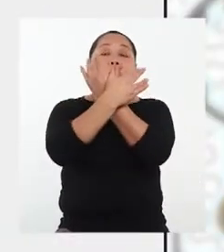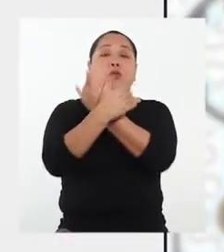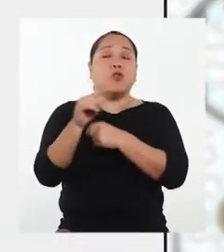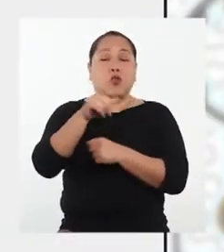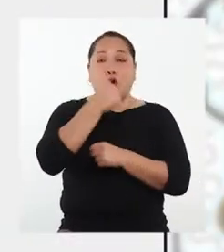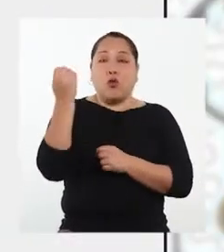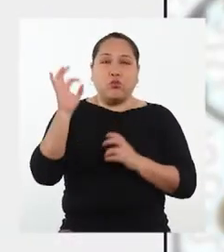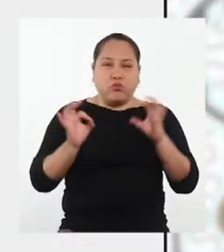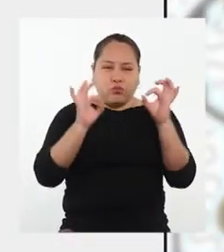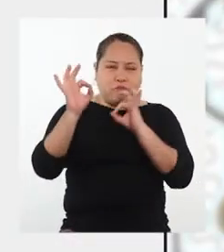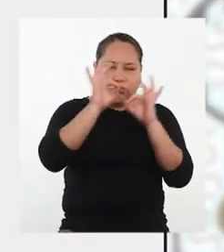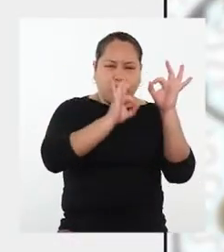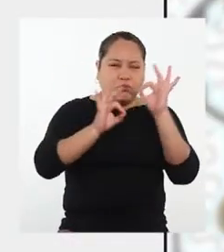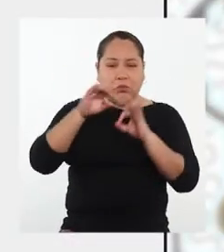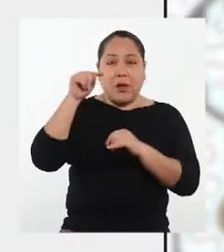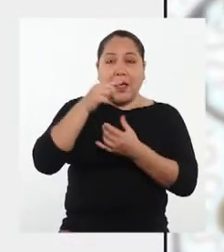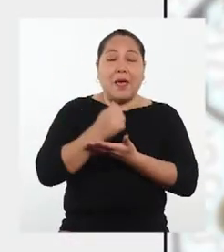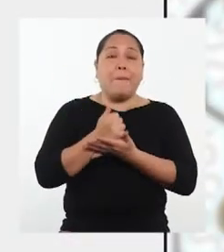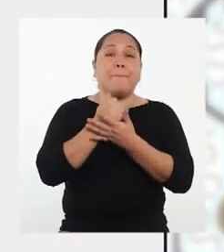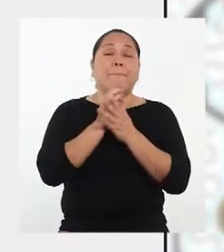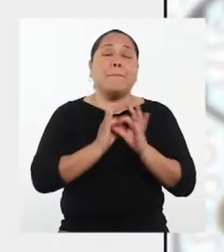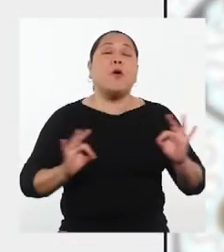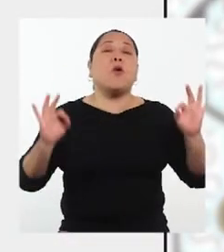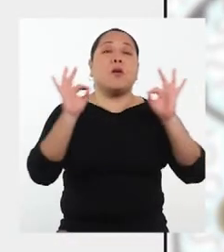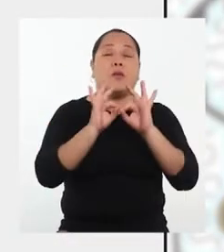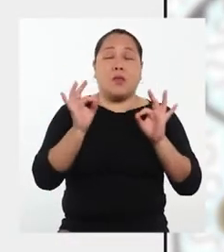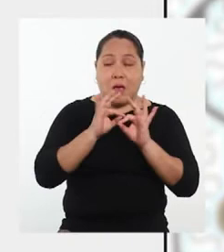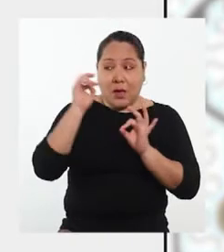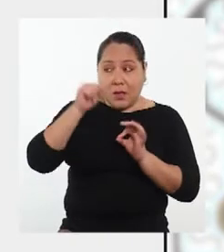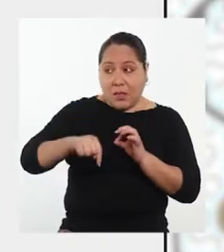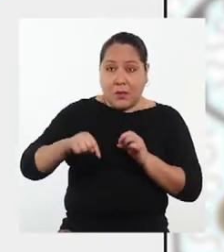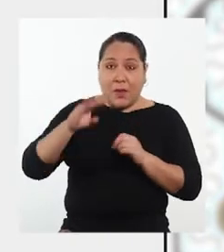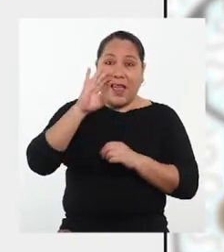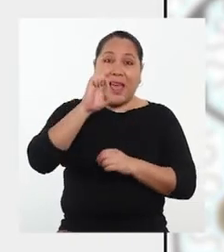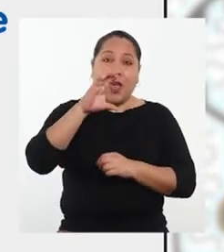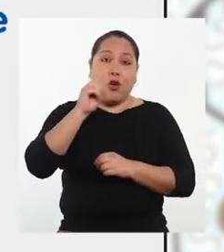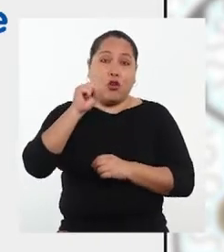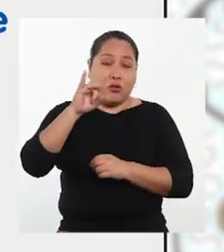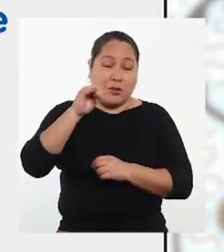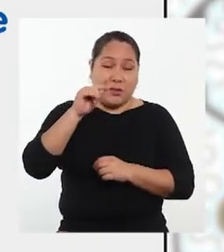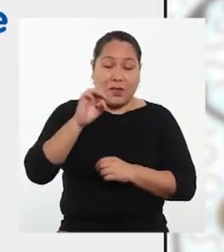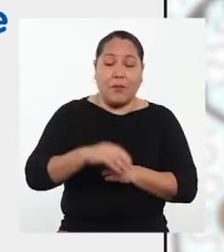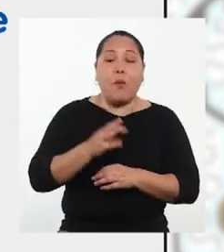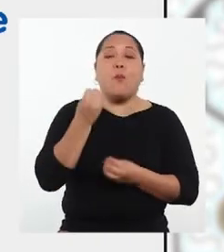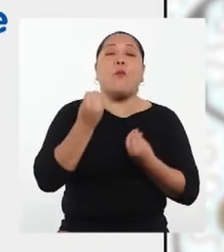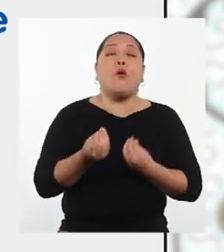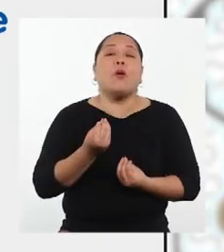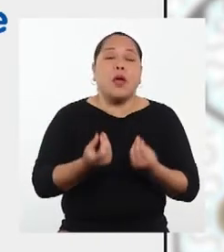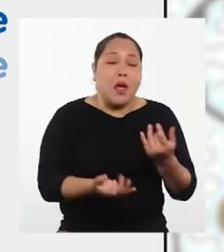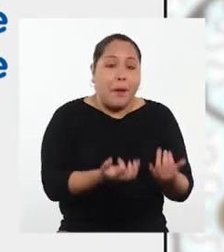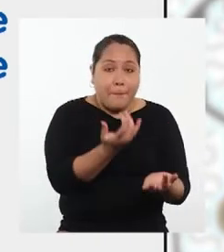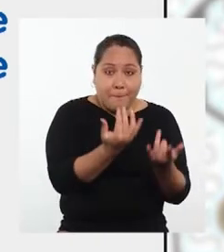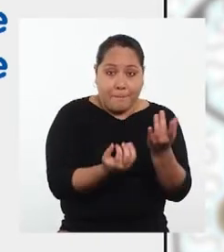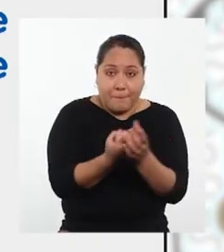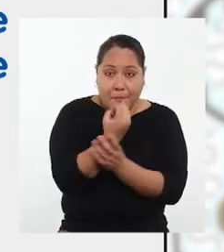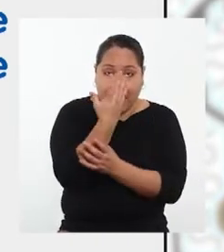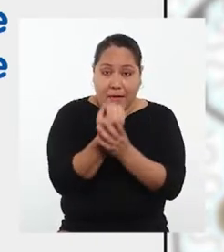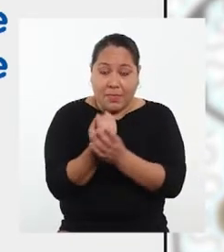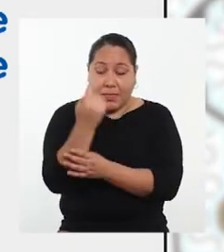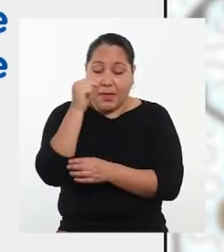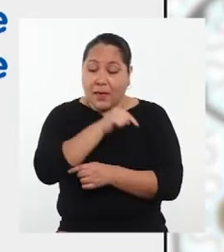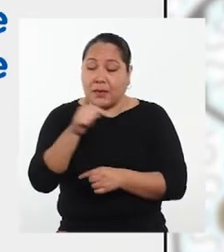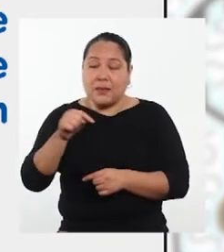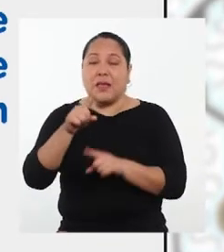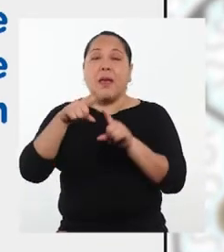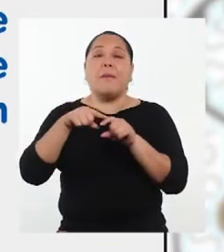y otros insectos son importantes para los ecosistemas y para el ser humano en sí, ya que gran parte de los cultivos depende de